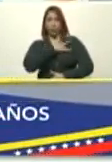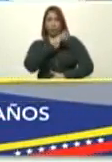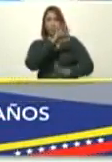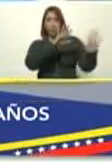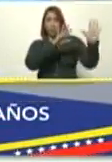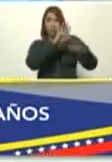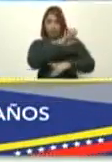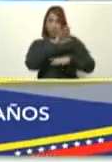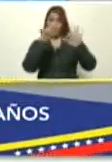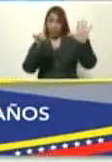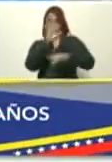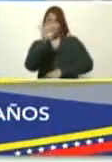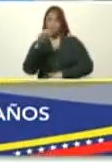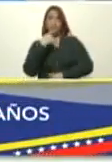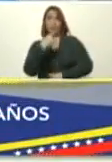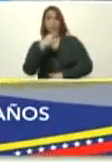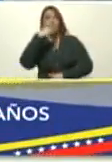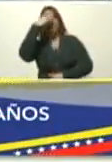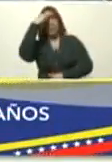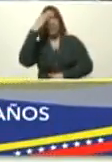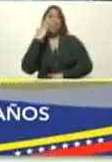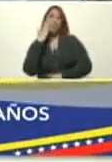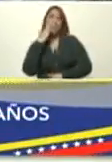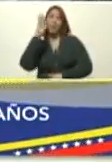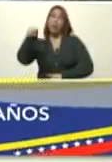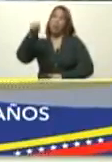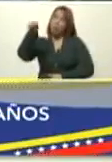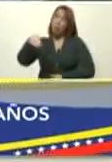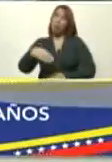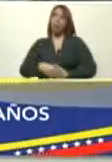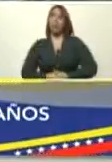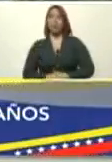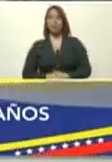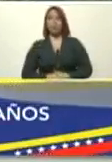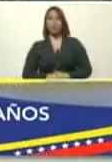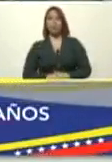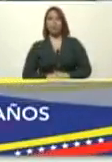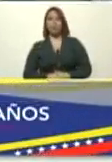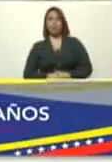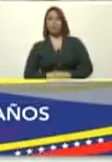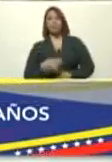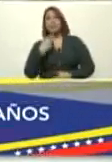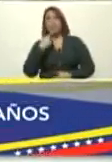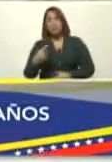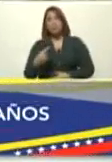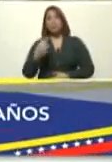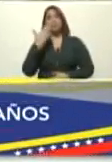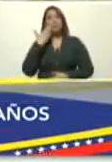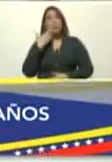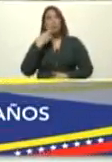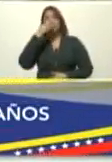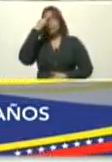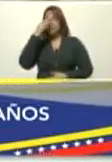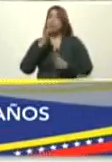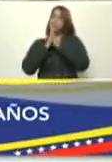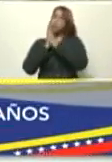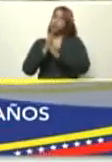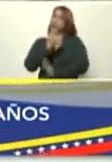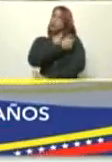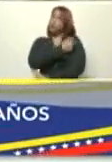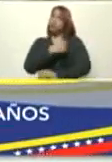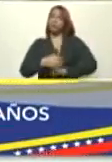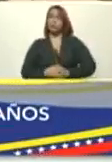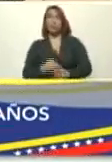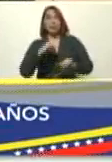56%. Dile a tu padre, dile a tu madre, dile a tu mamá, dile a tu papá, vamos a vacunarnos. Ya